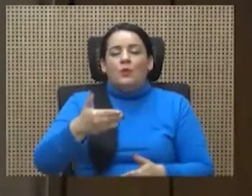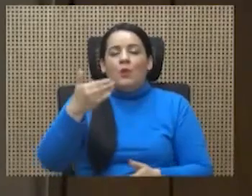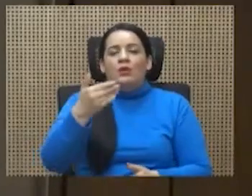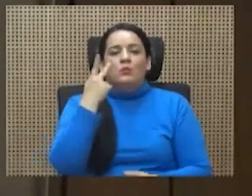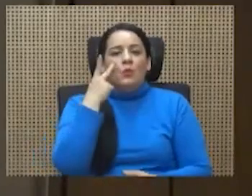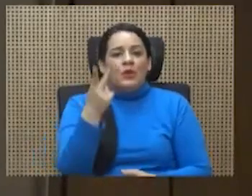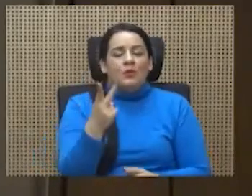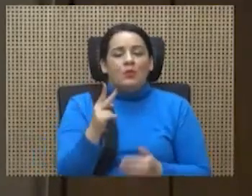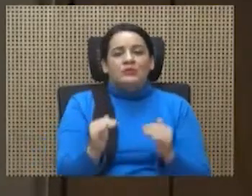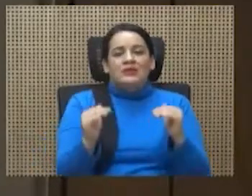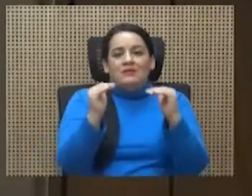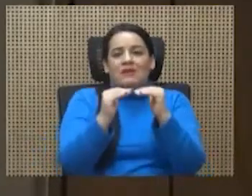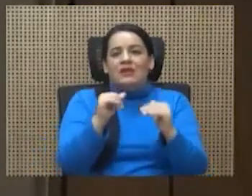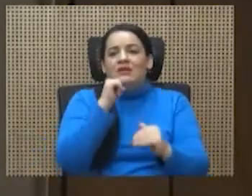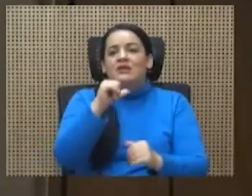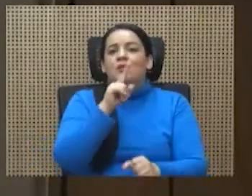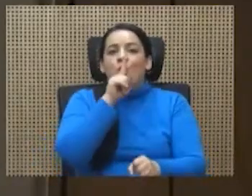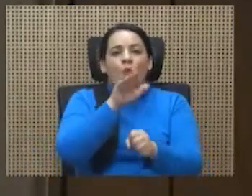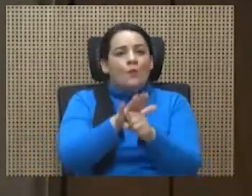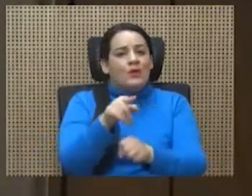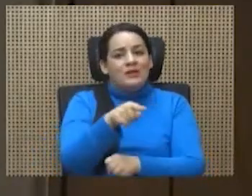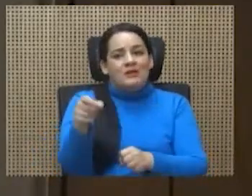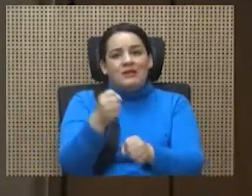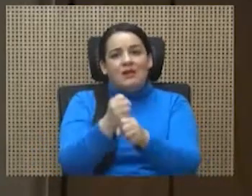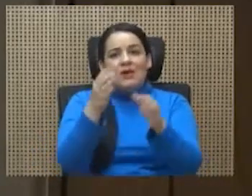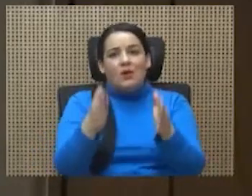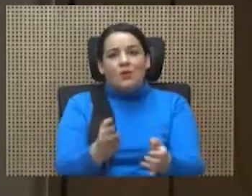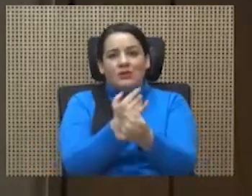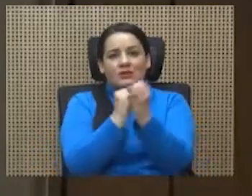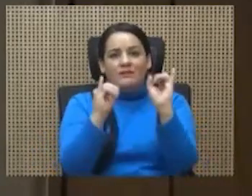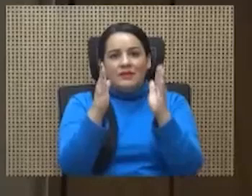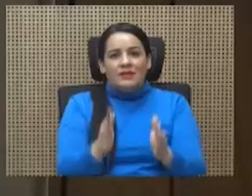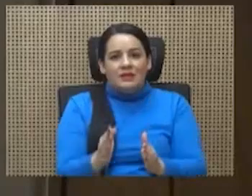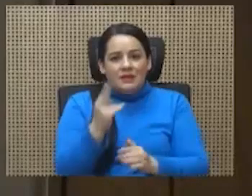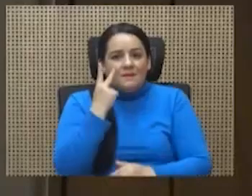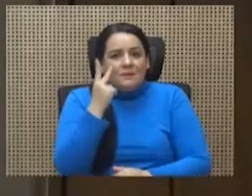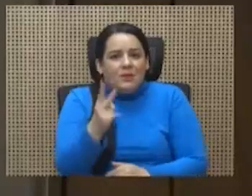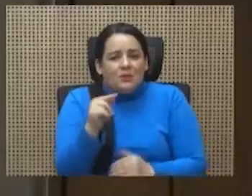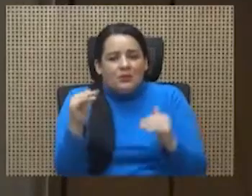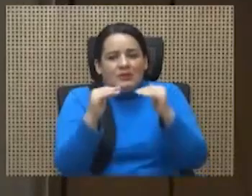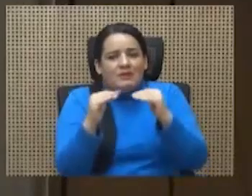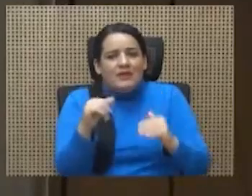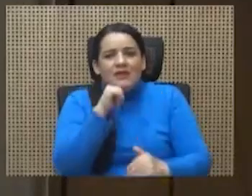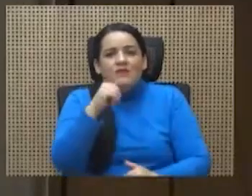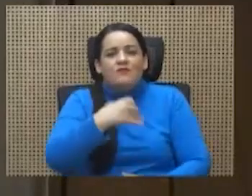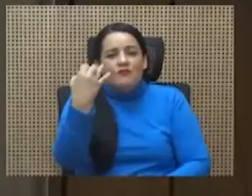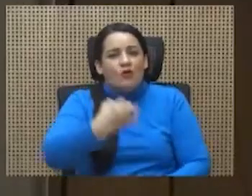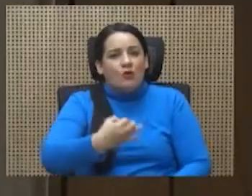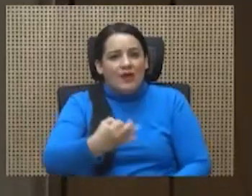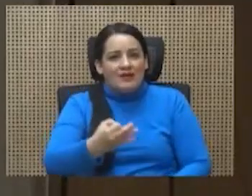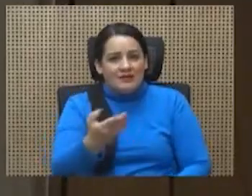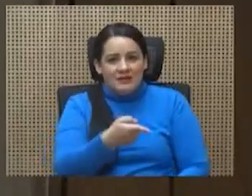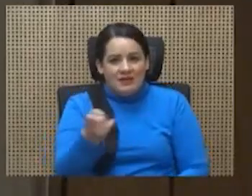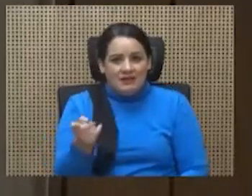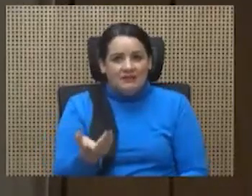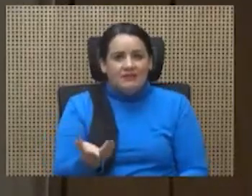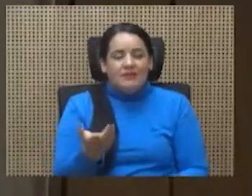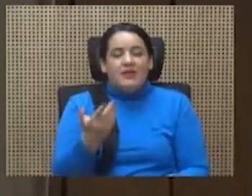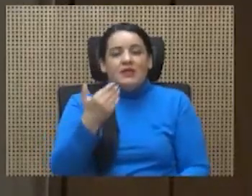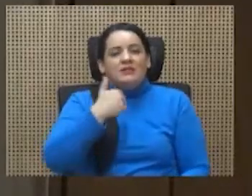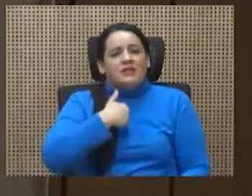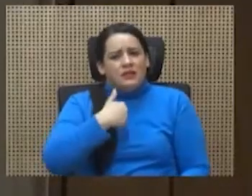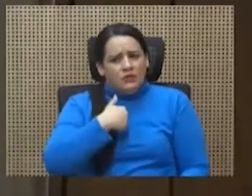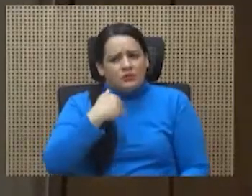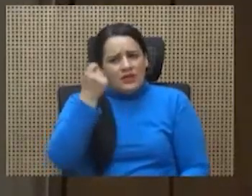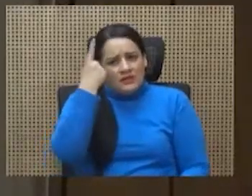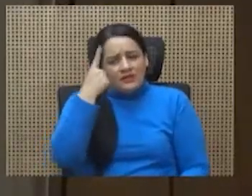los niveles de incumplimiento del trabajador independiente, cuando vemos los niveles de informalidad, tenemos que entender